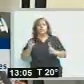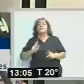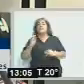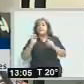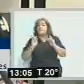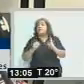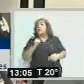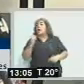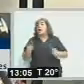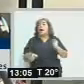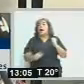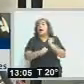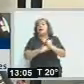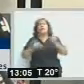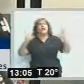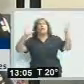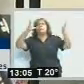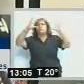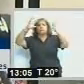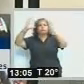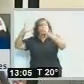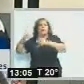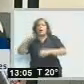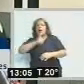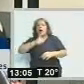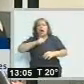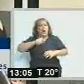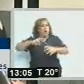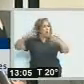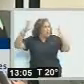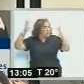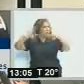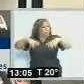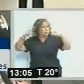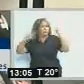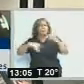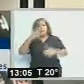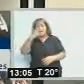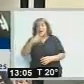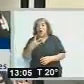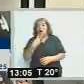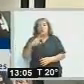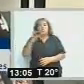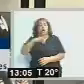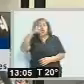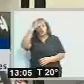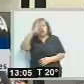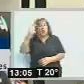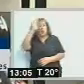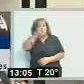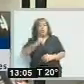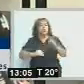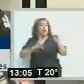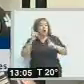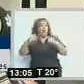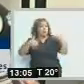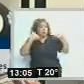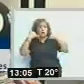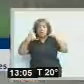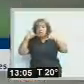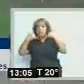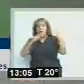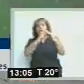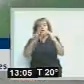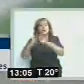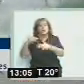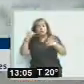esta masa de tormenta con esta abundante caída de agua. Después de las 11, 12 de la noche ya tuvimos algunos llamados de vecinos que nos alertaban